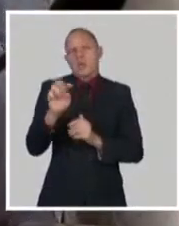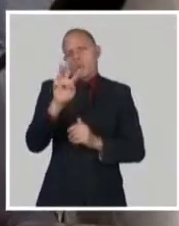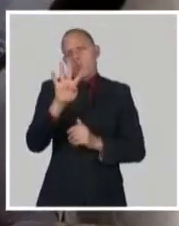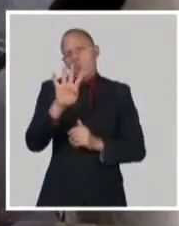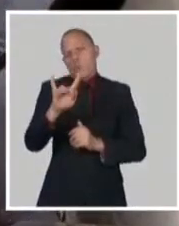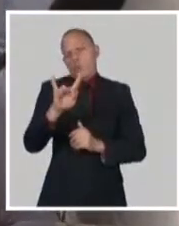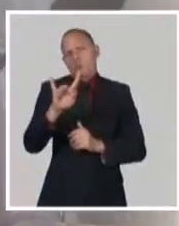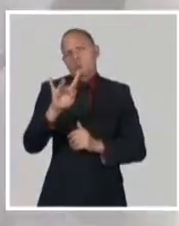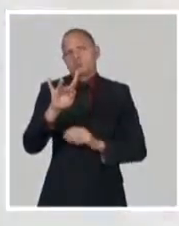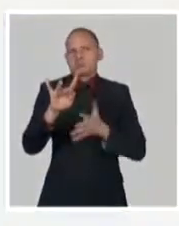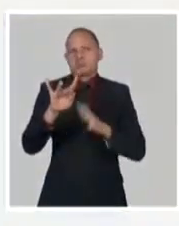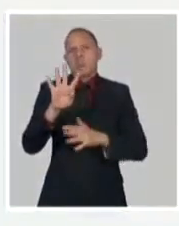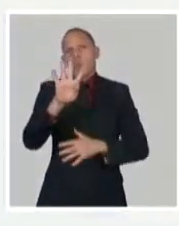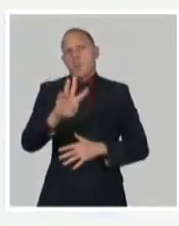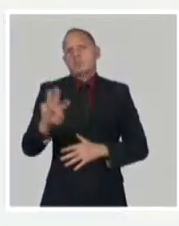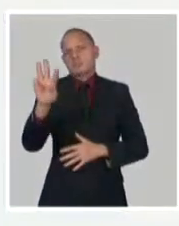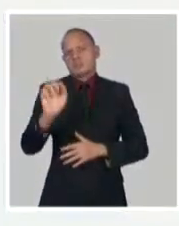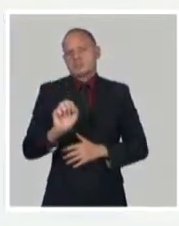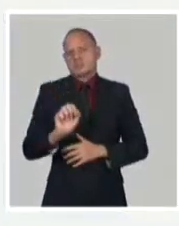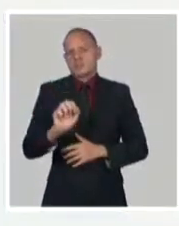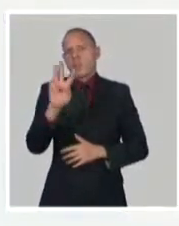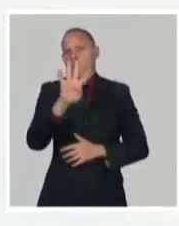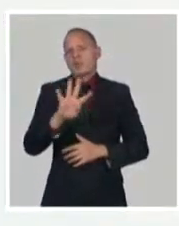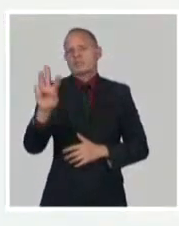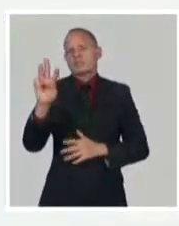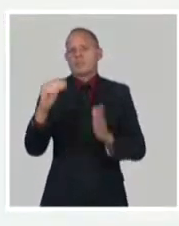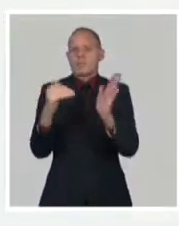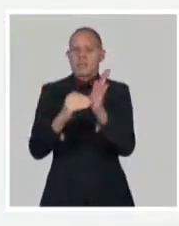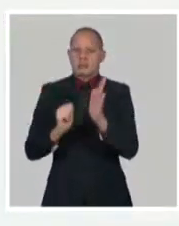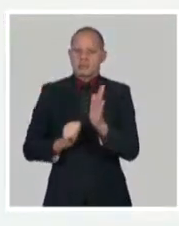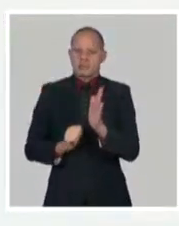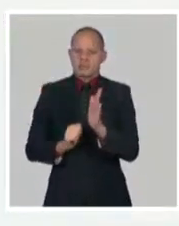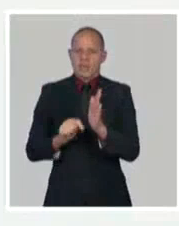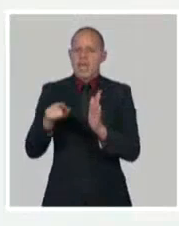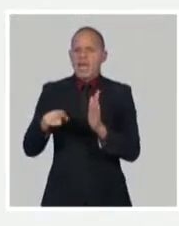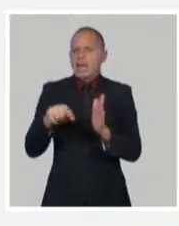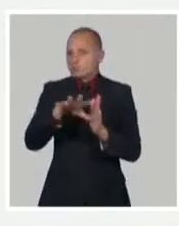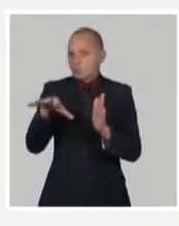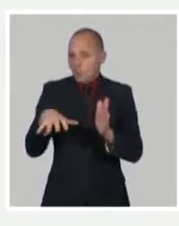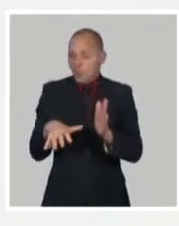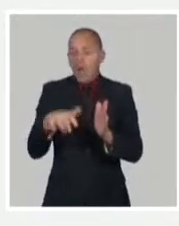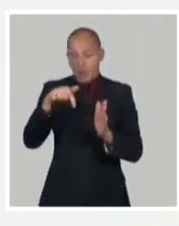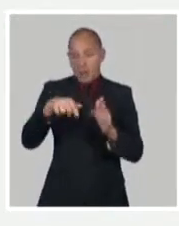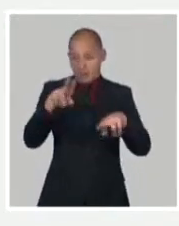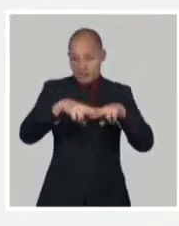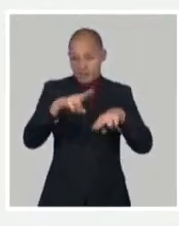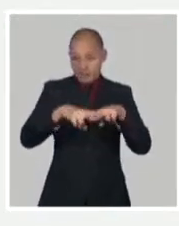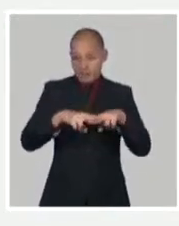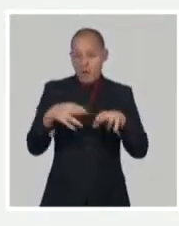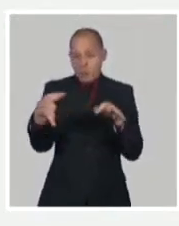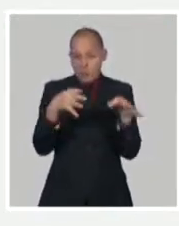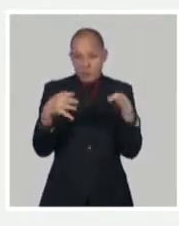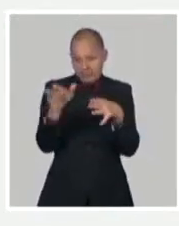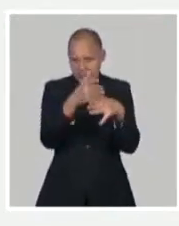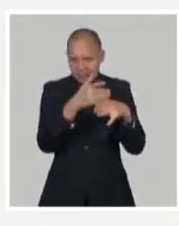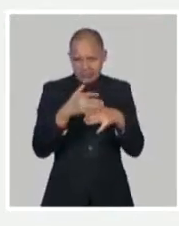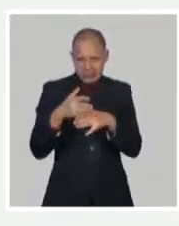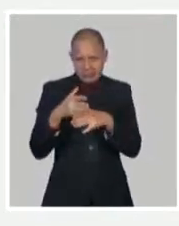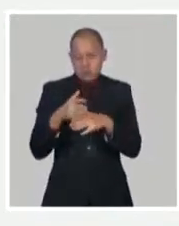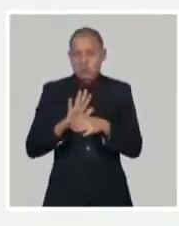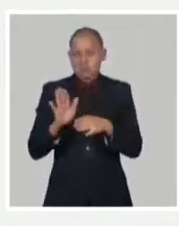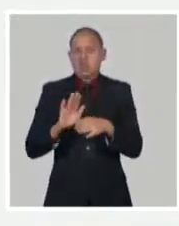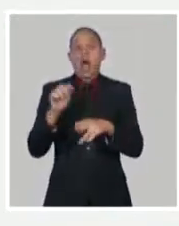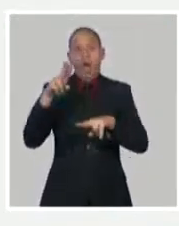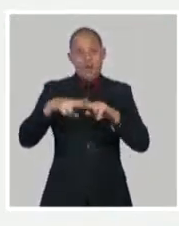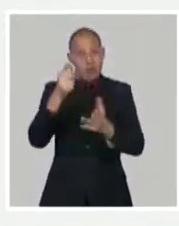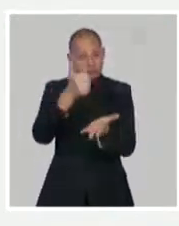hacer, por supuesto, en Ciudad de La Habana, en varios municipios, el diseño que estamos haciendo. Estamos hablando que es un